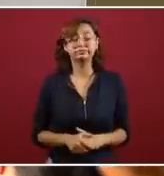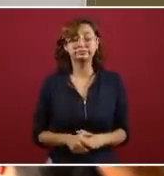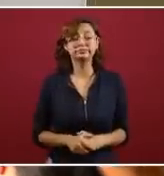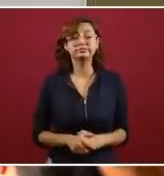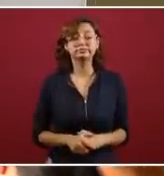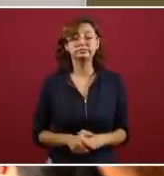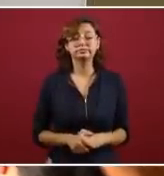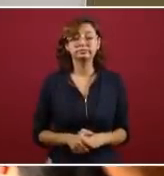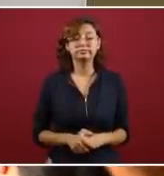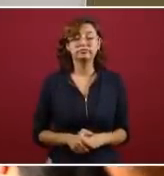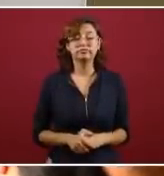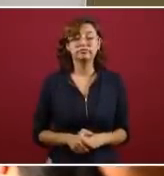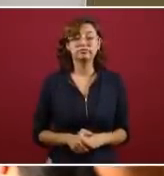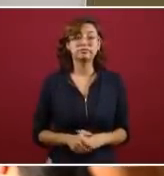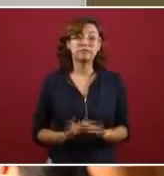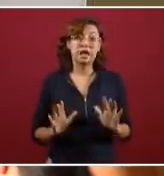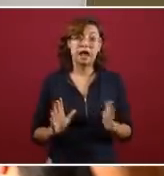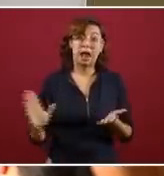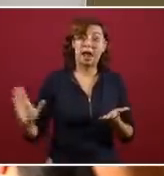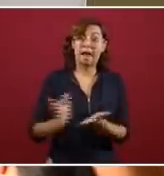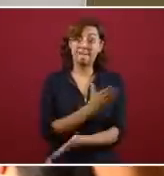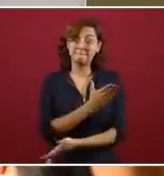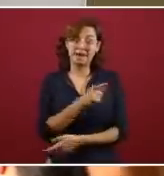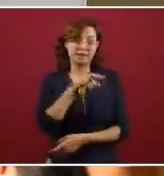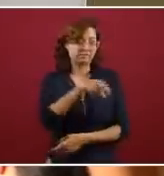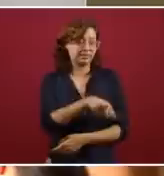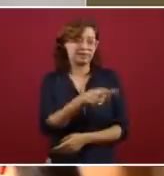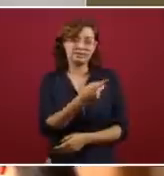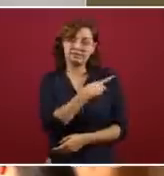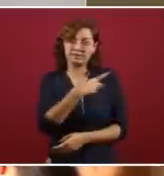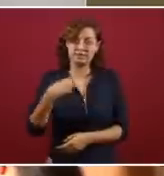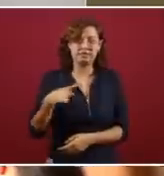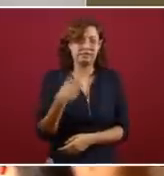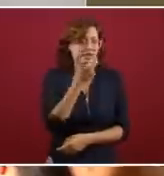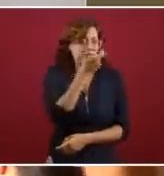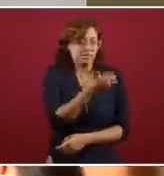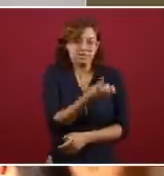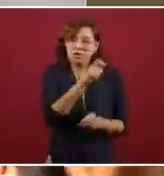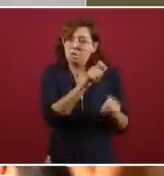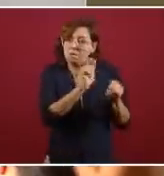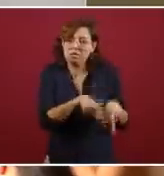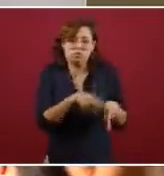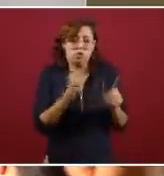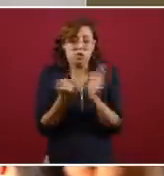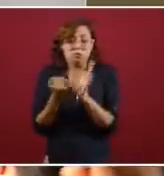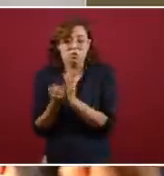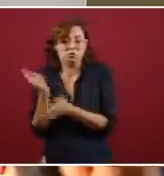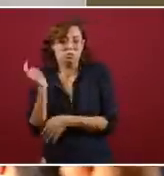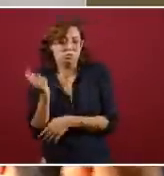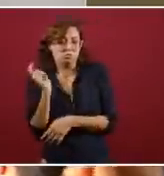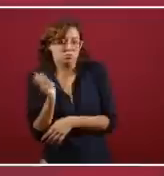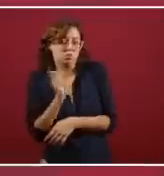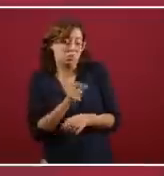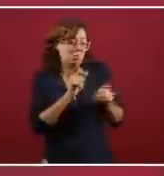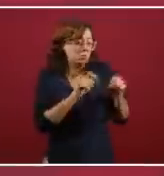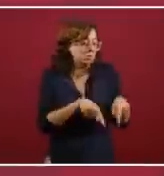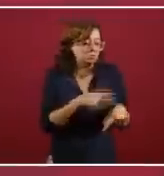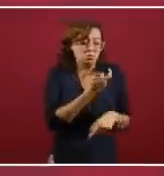Más la deuda, que sigue siendo la misma, debe de